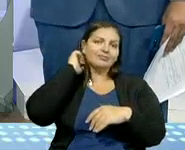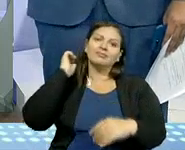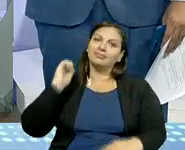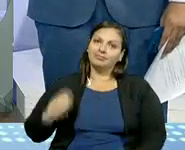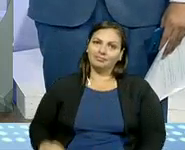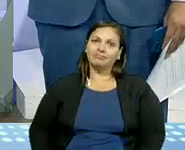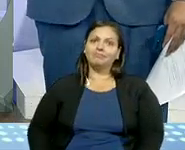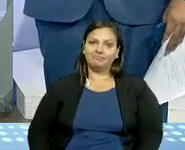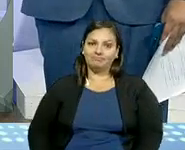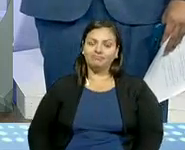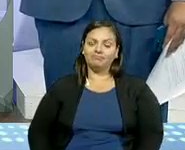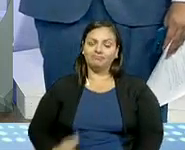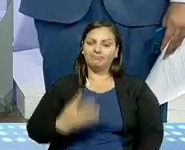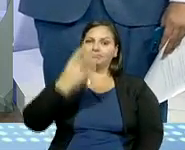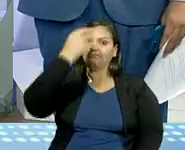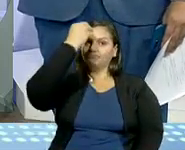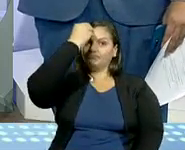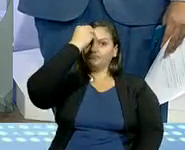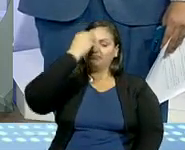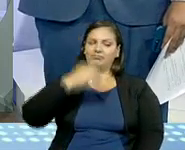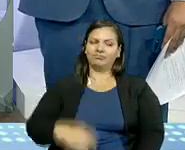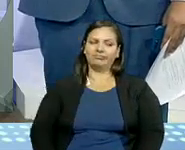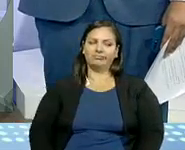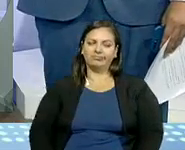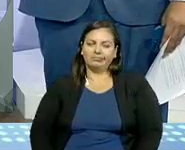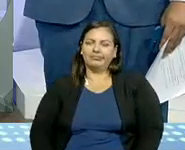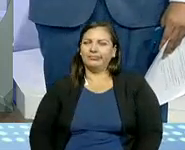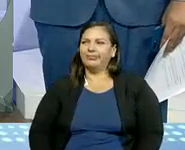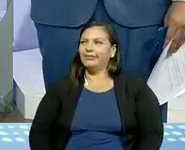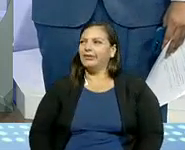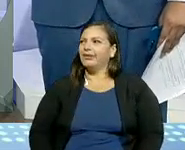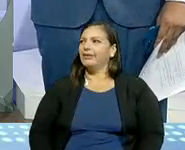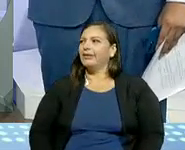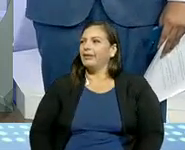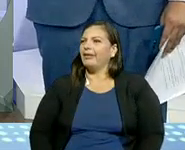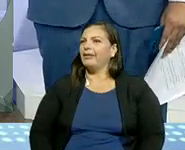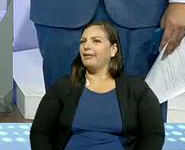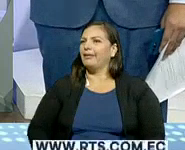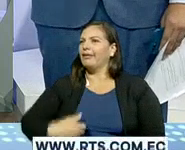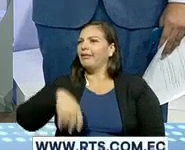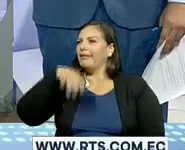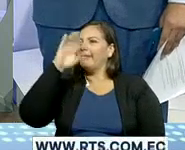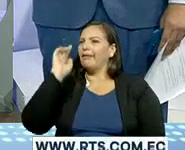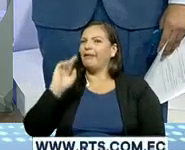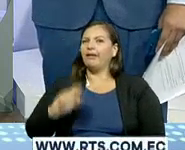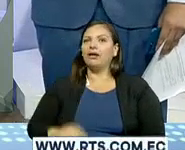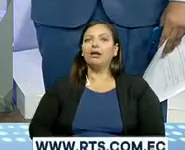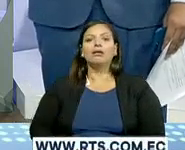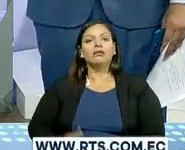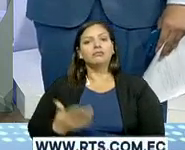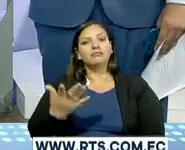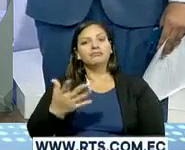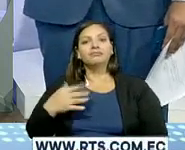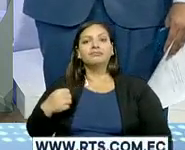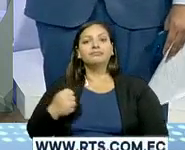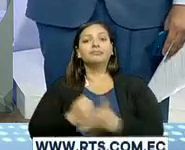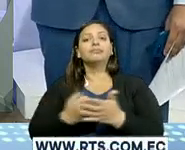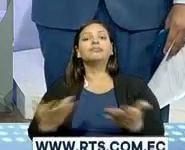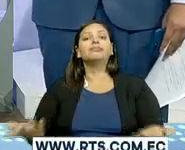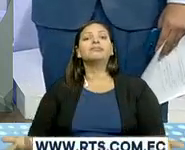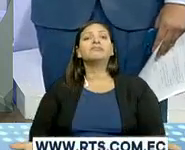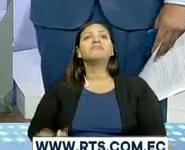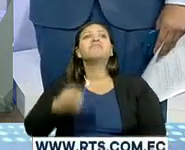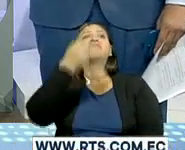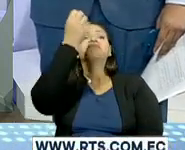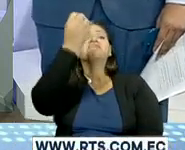tener nuevamente información y notas de algún choque o accidente de tránsito. Así que, bien, felicitaciones